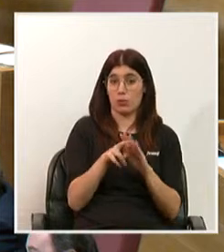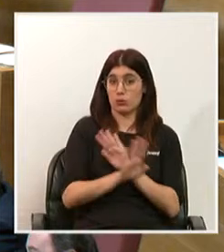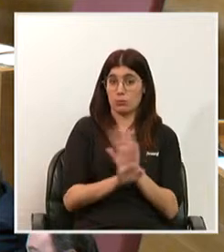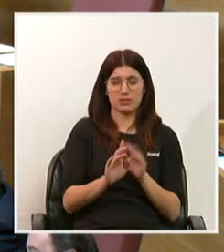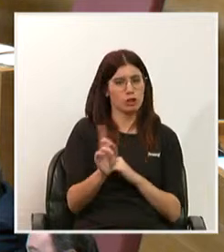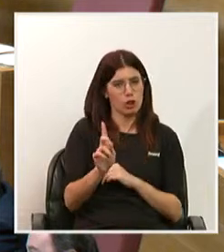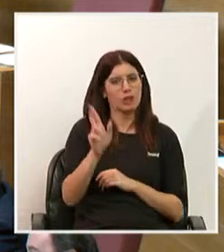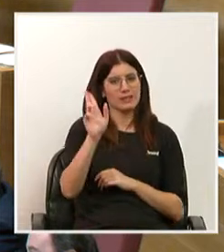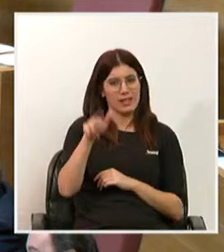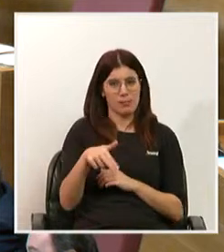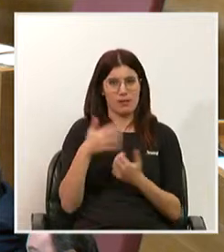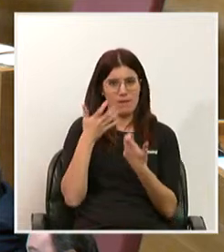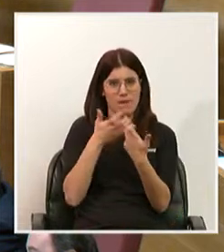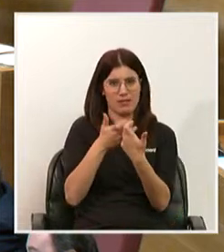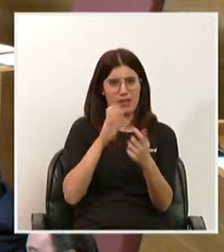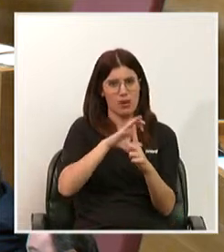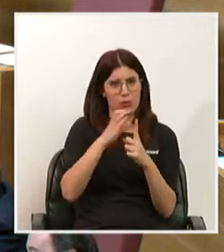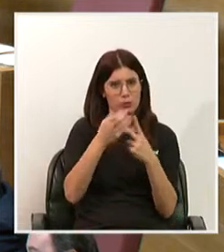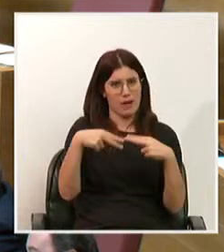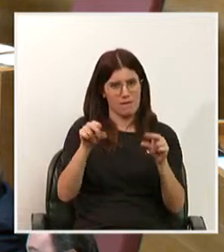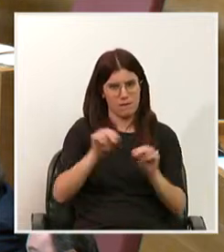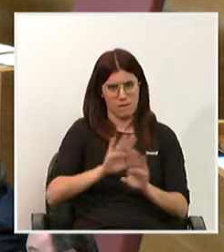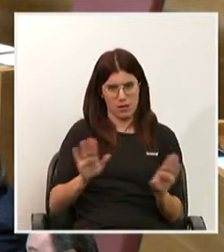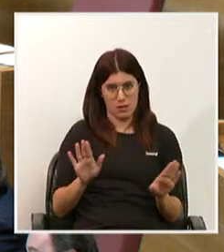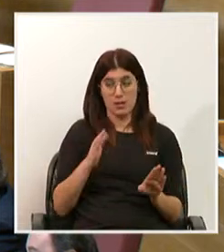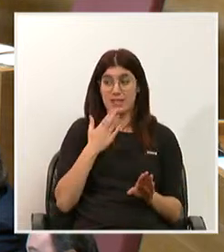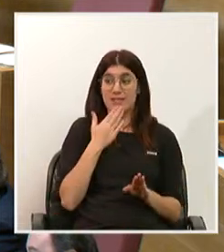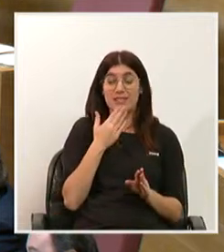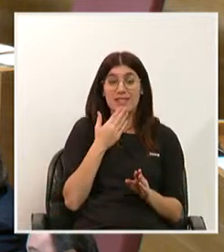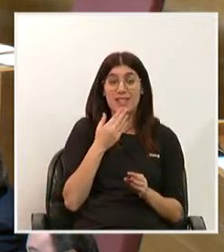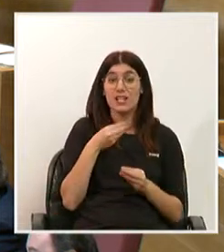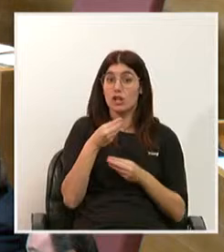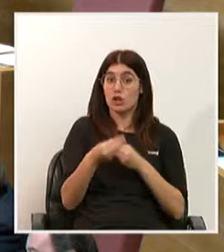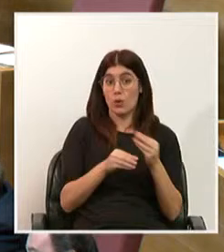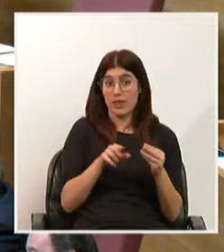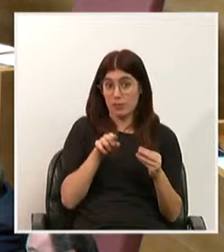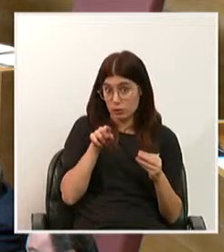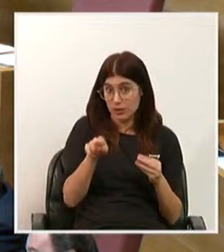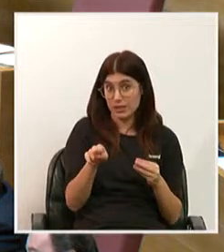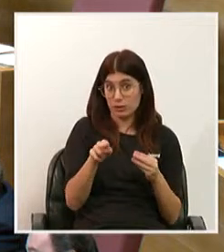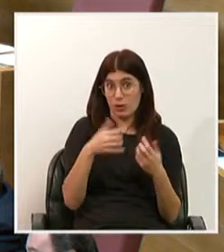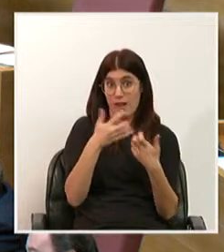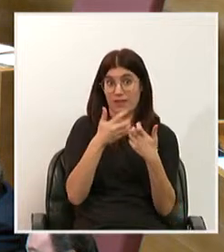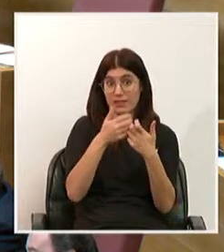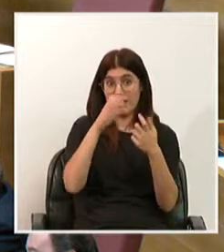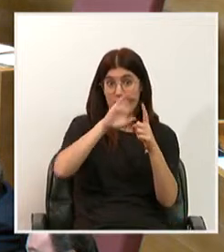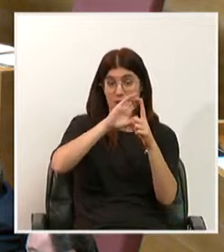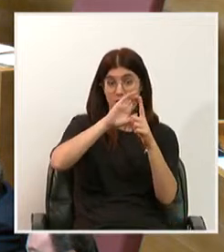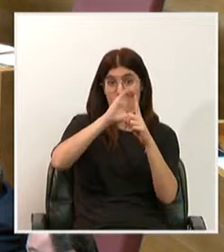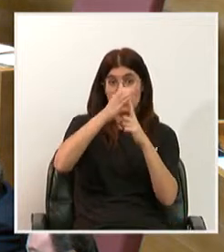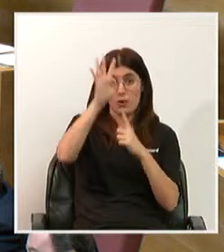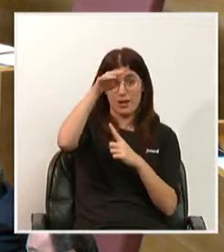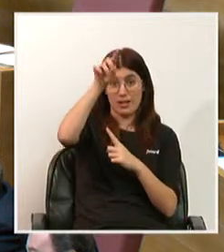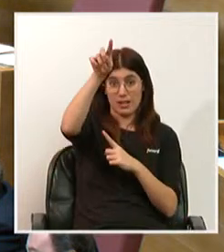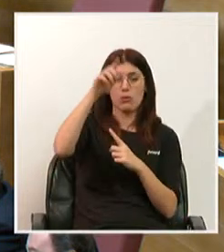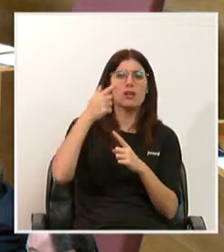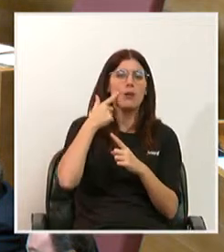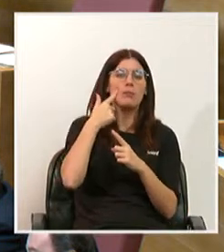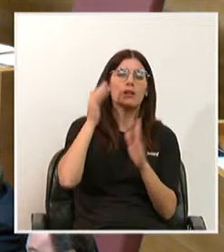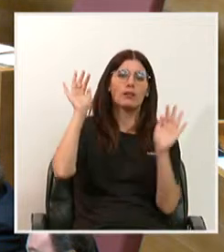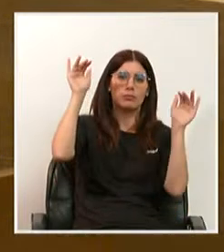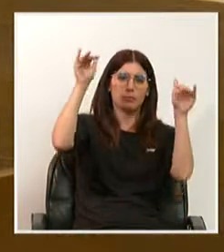de dar la batalla cultural y no hacer esto no dar la batalla cultural en Cataluña les ha llevado a una situación